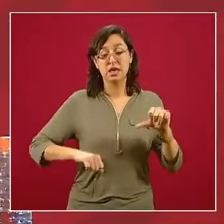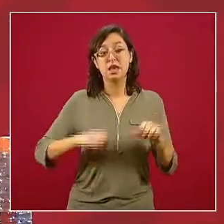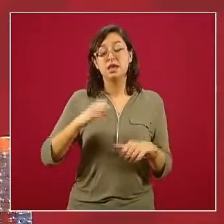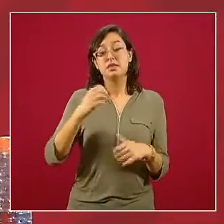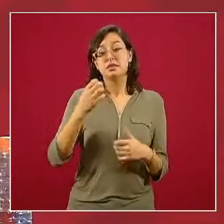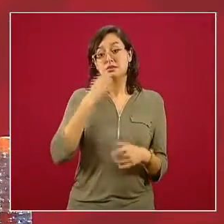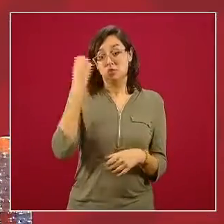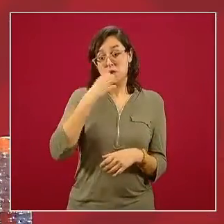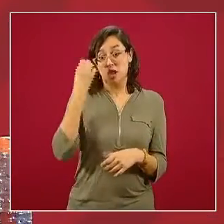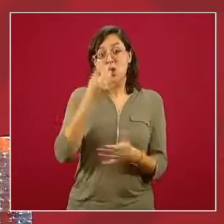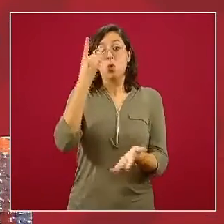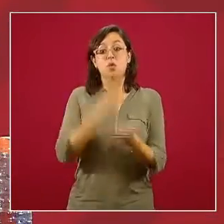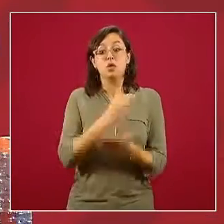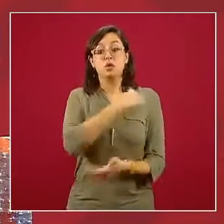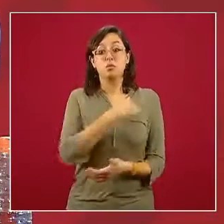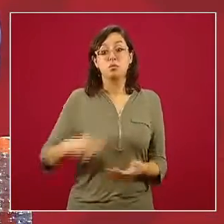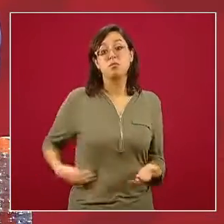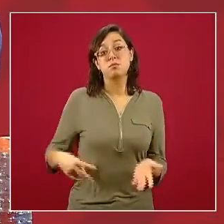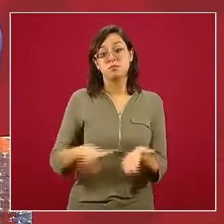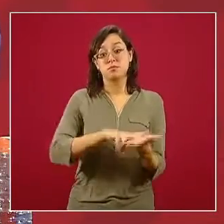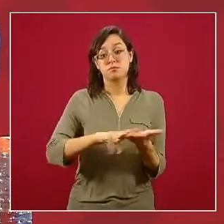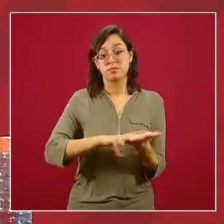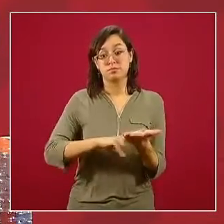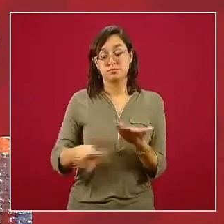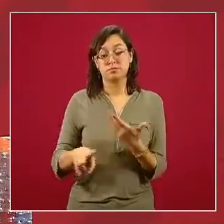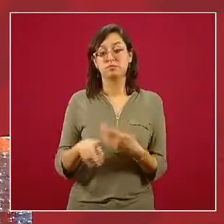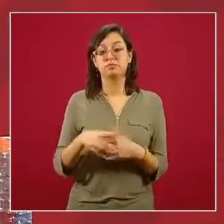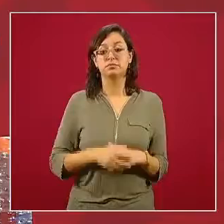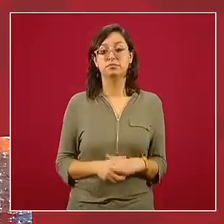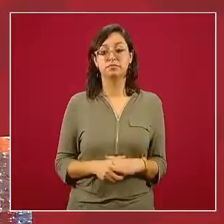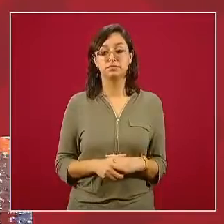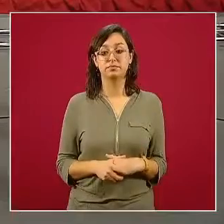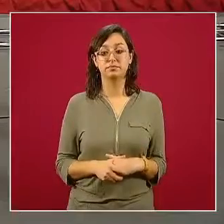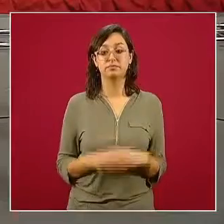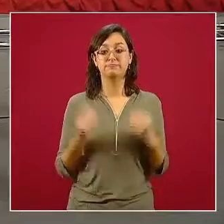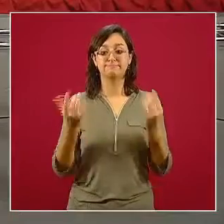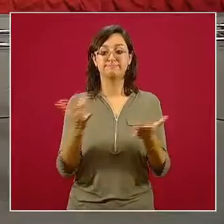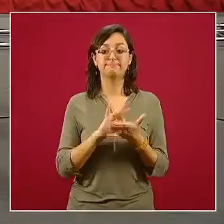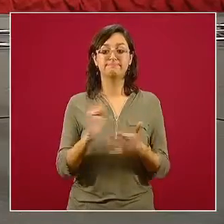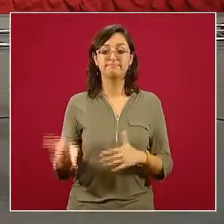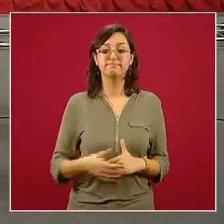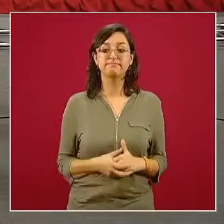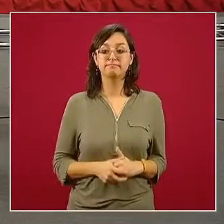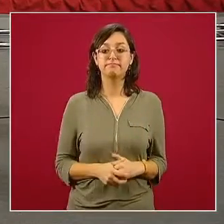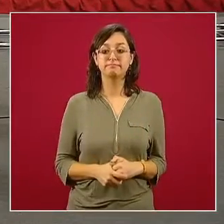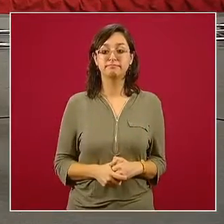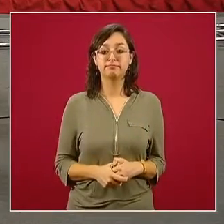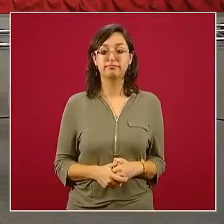municipios que han sido identificados como municipios de La Esperanza. Muchas gracias.